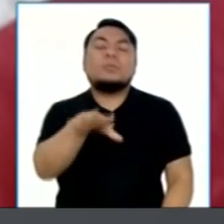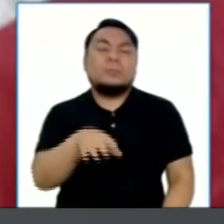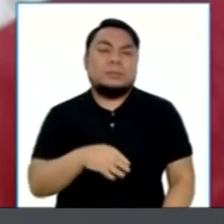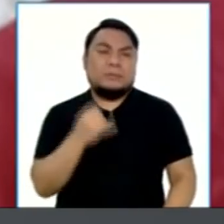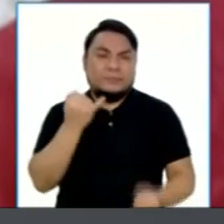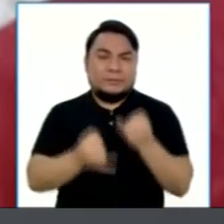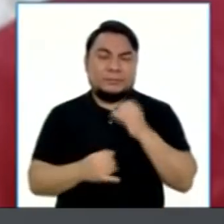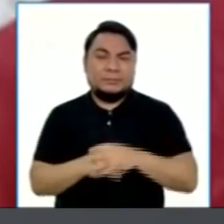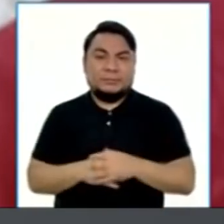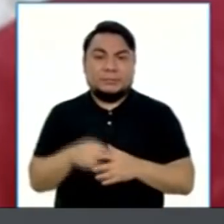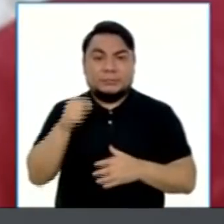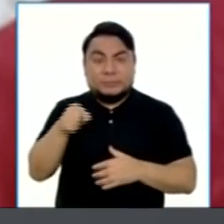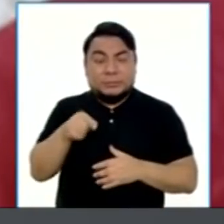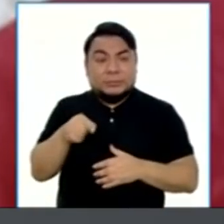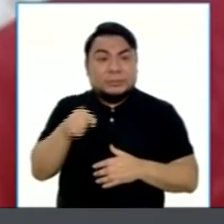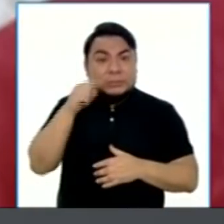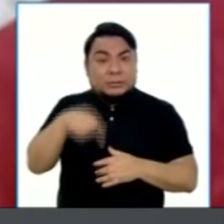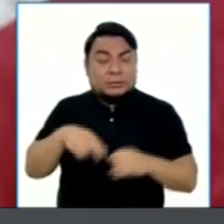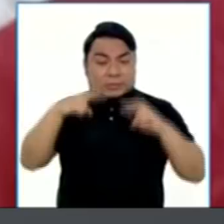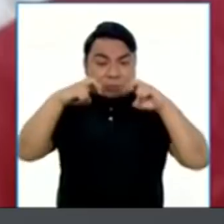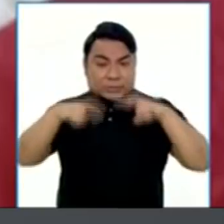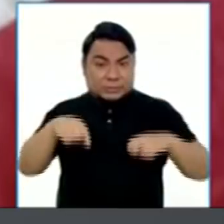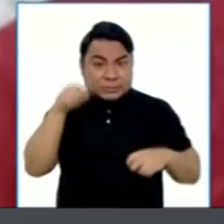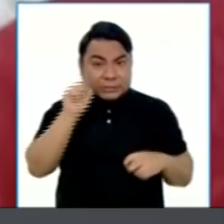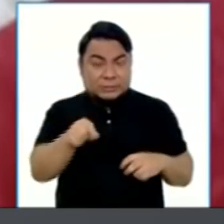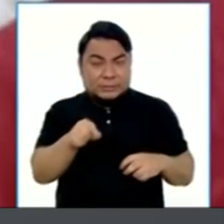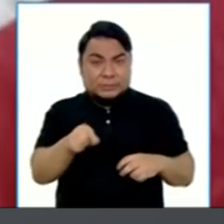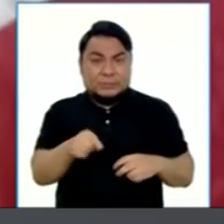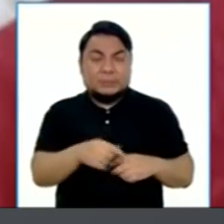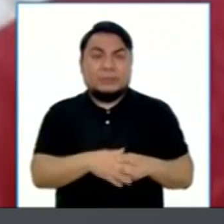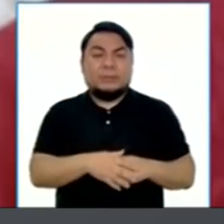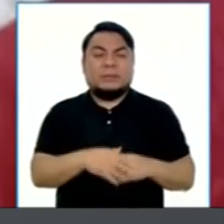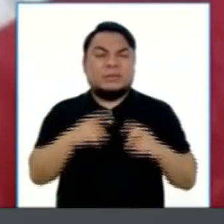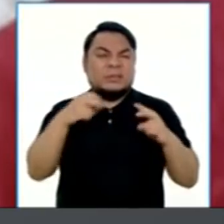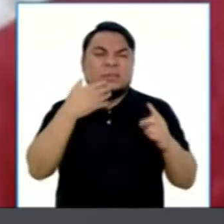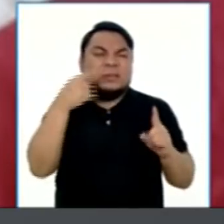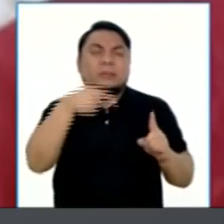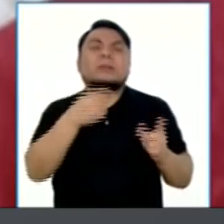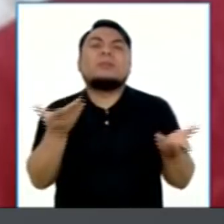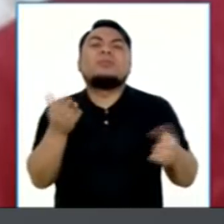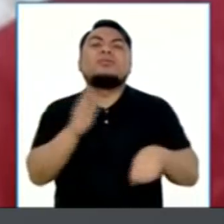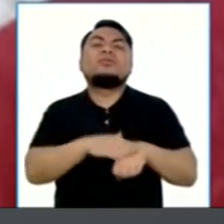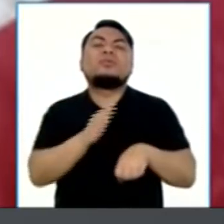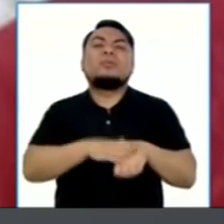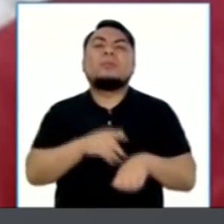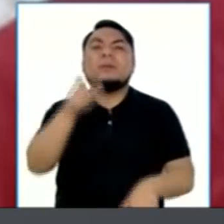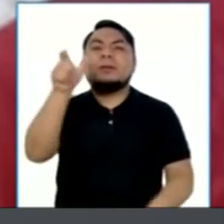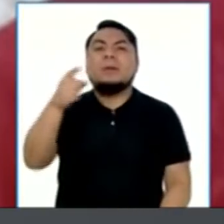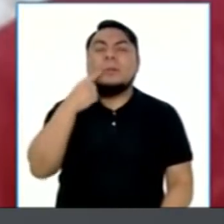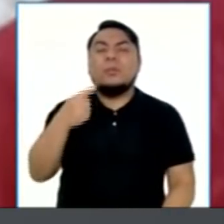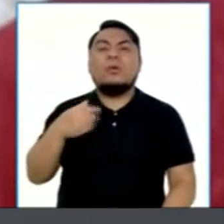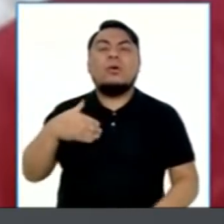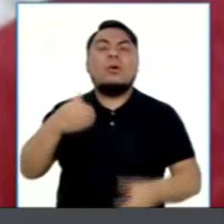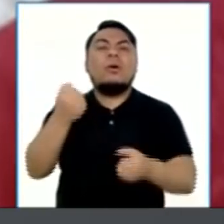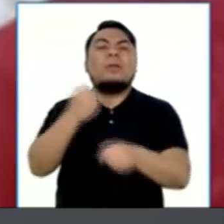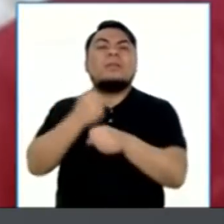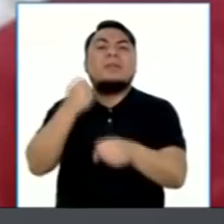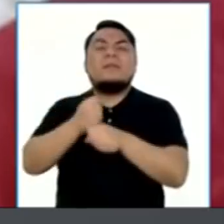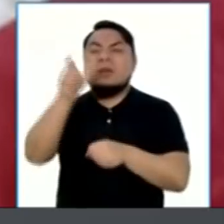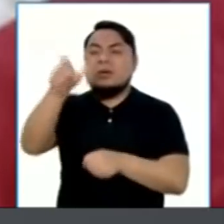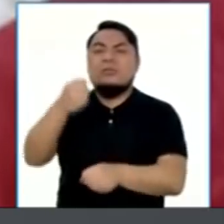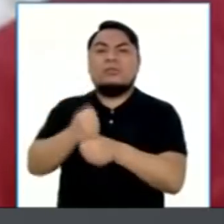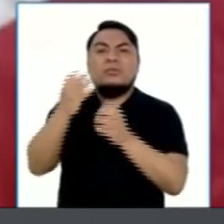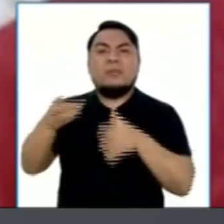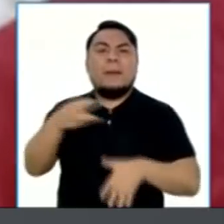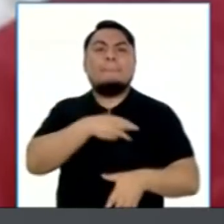adicional. Lo que está en investigación es el caso de una orden de servicio de un